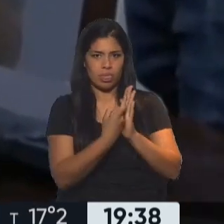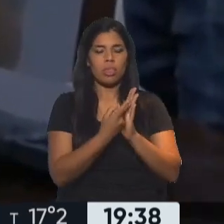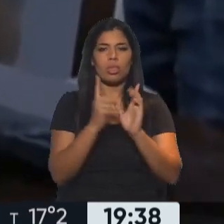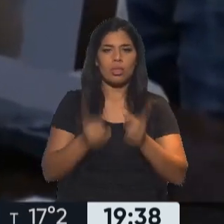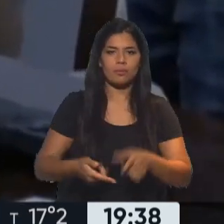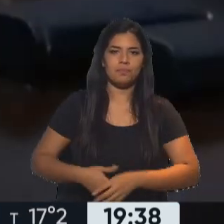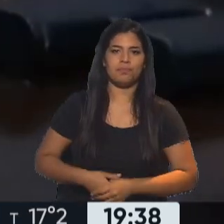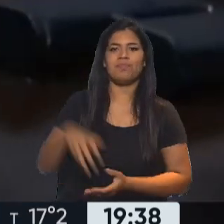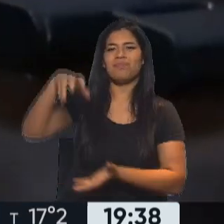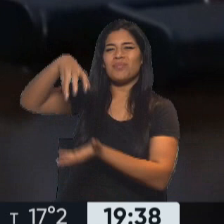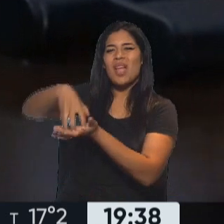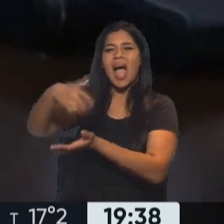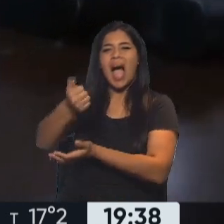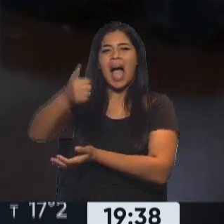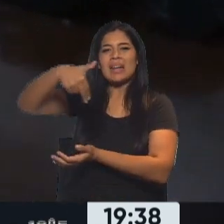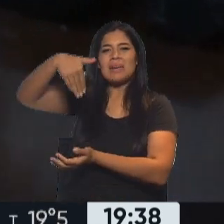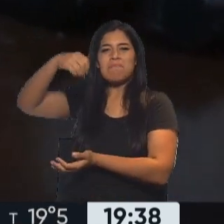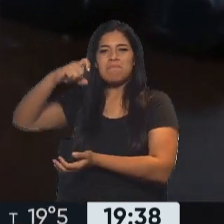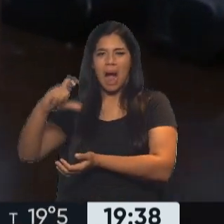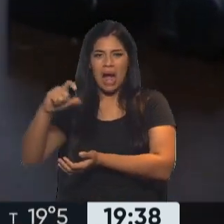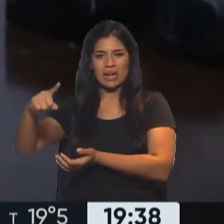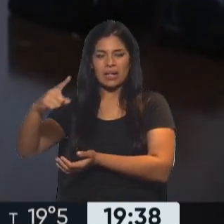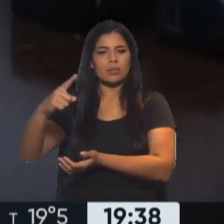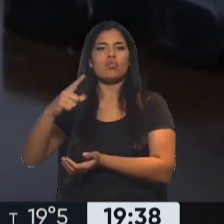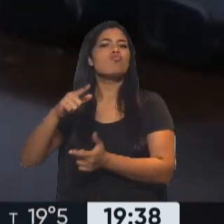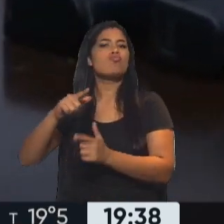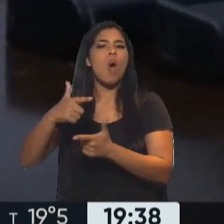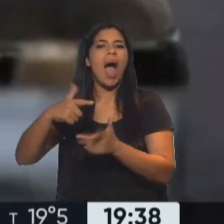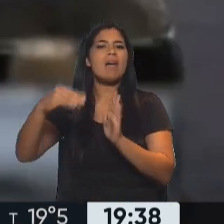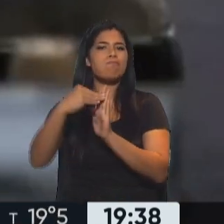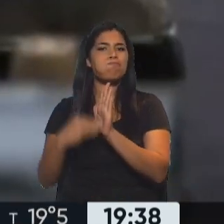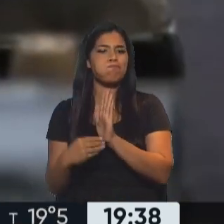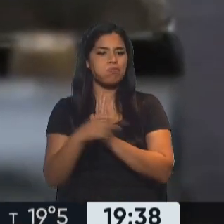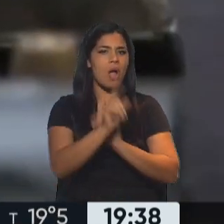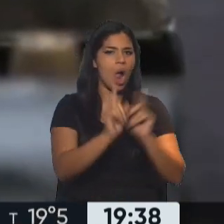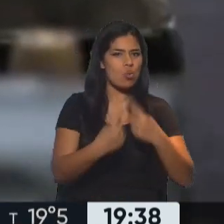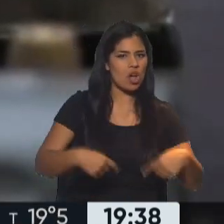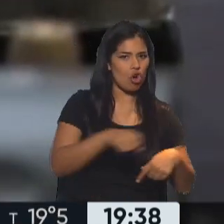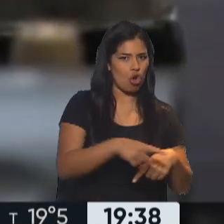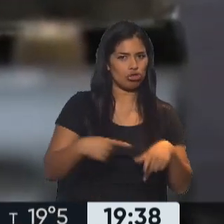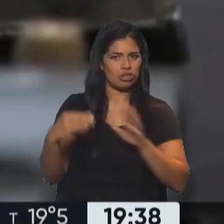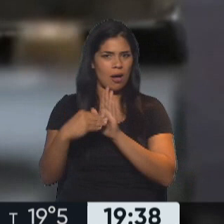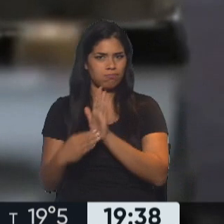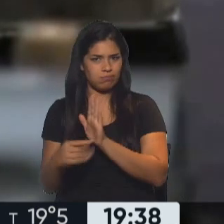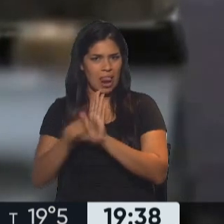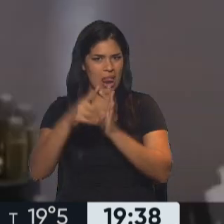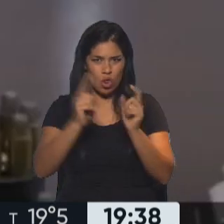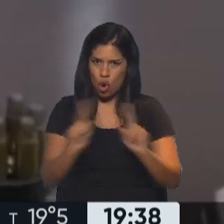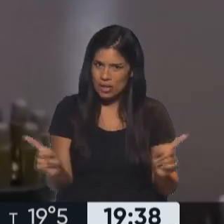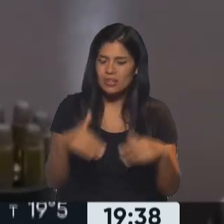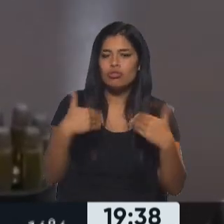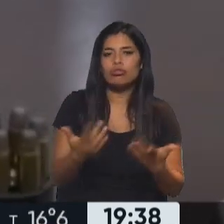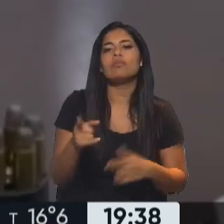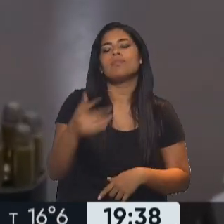hablamos de la ammac según informaron fuentes policiales pero también judiciales la causa se inició tras una denuncia realizada